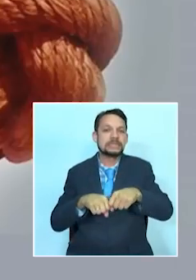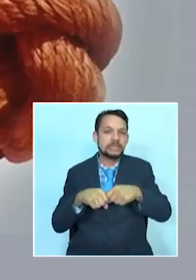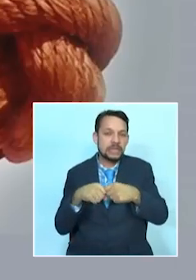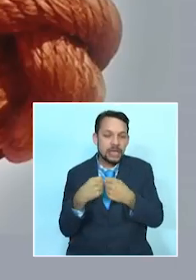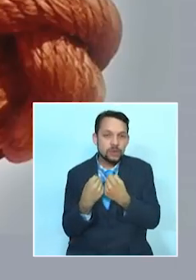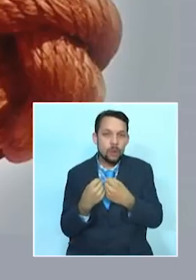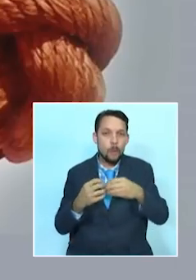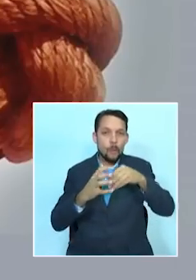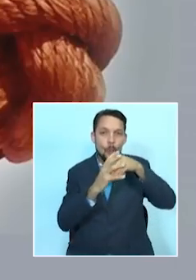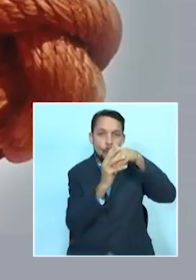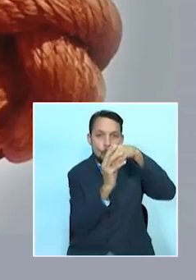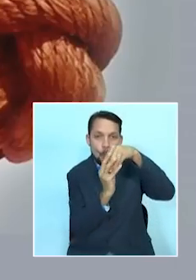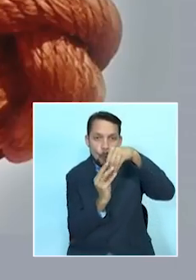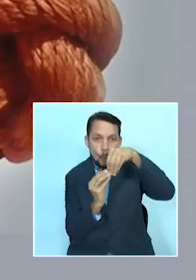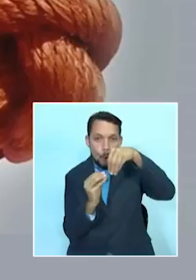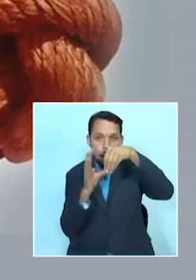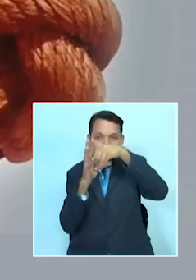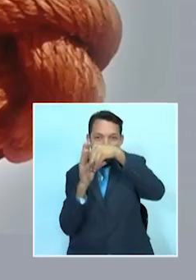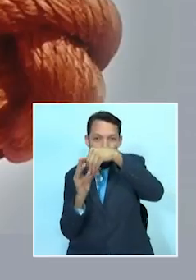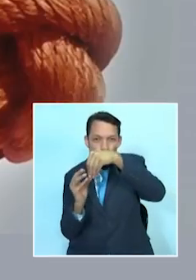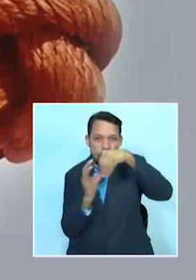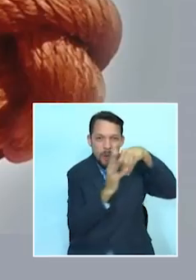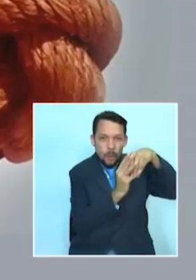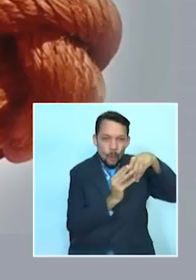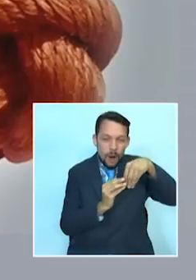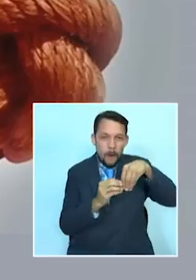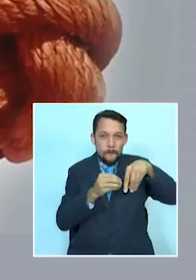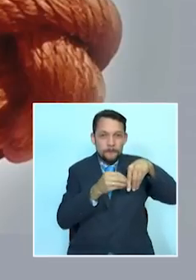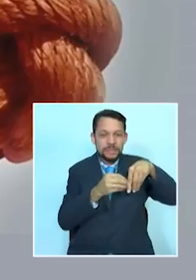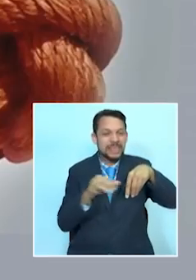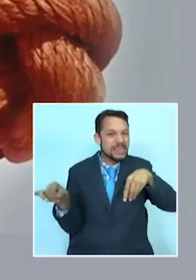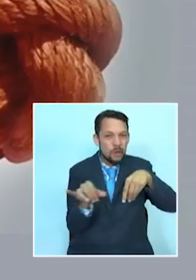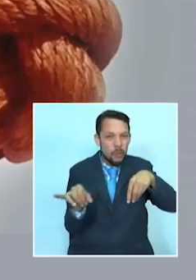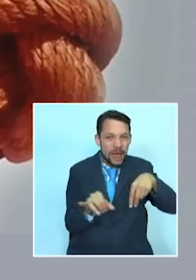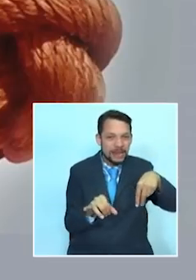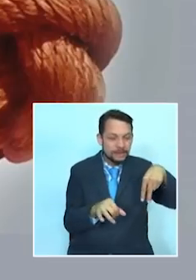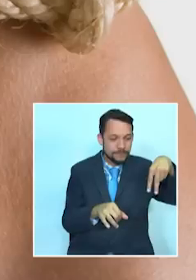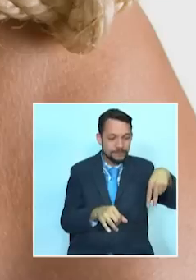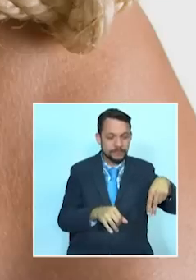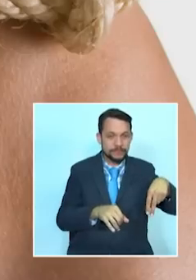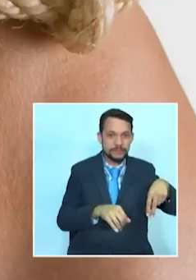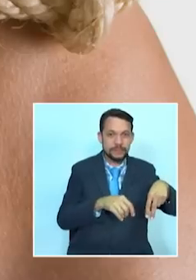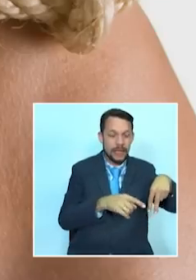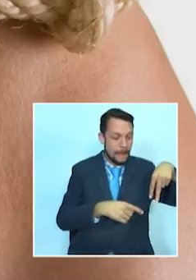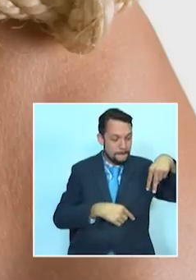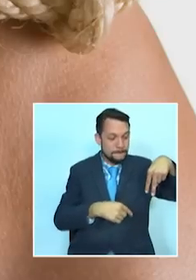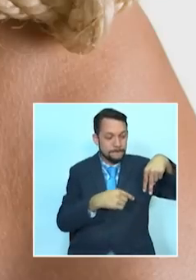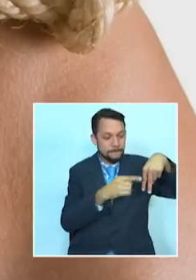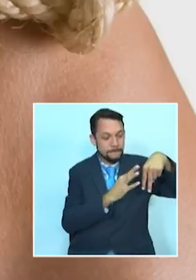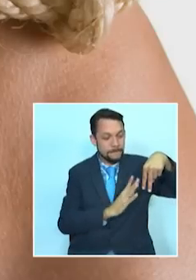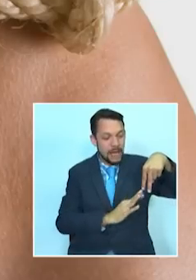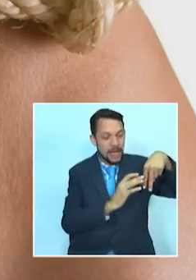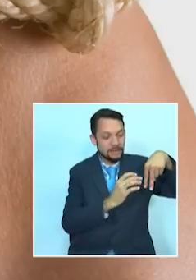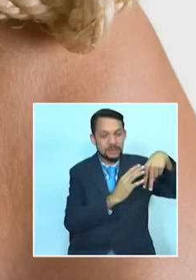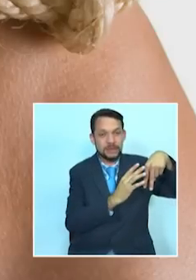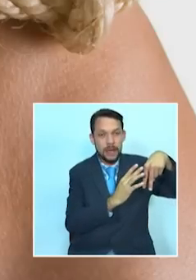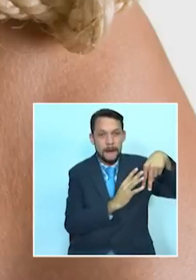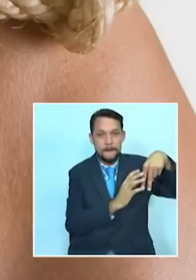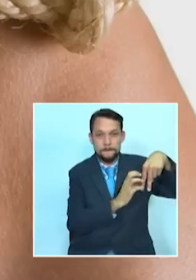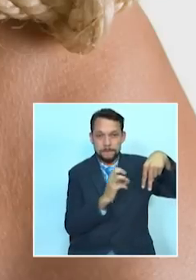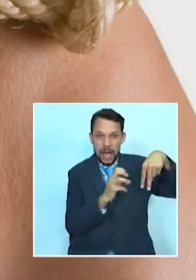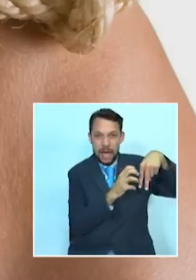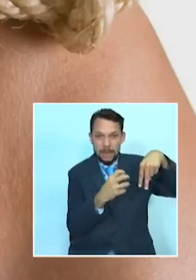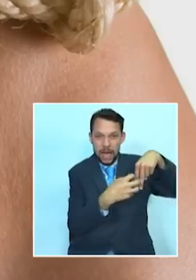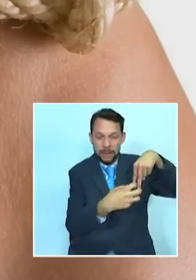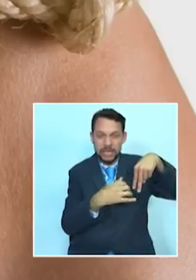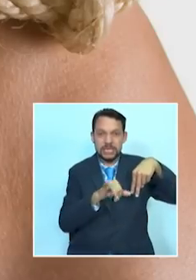inflamacion cita como si fueran varices que cuando se congestionan y la persona puja y mediatamente la venita se puede romper Y eso